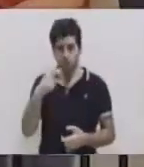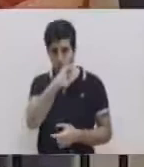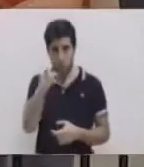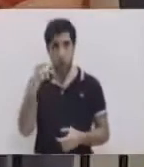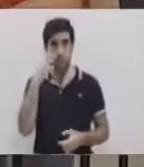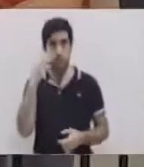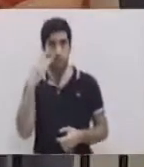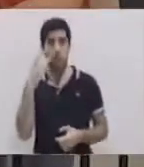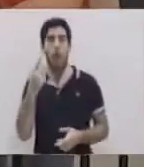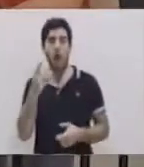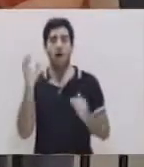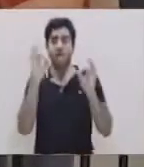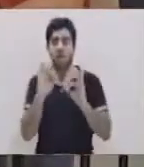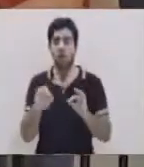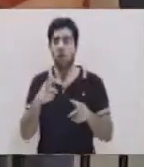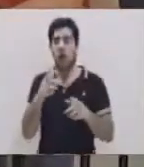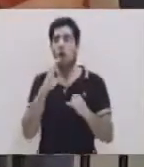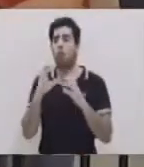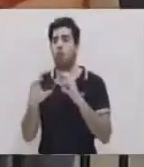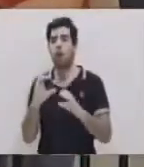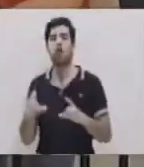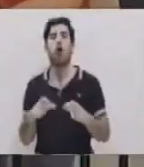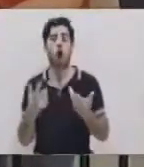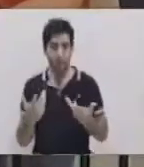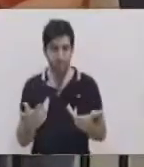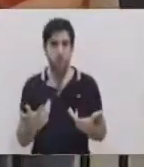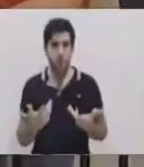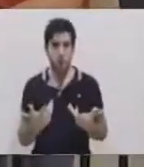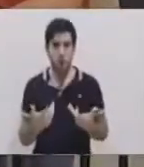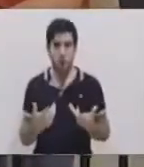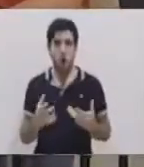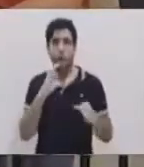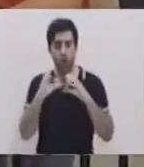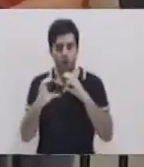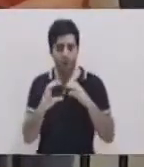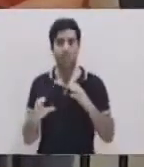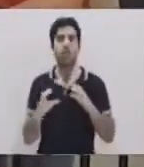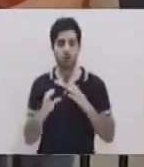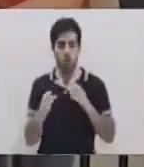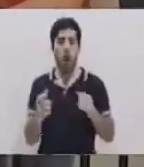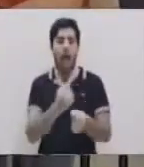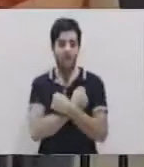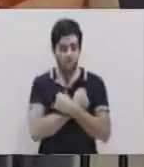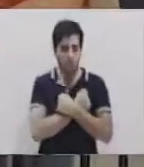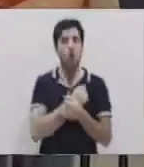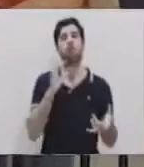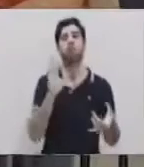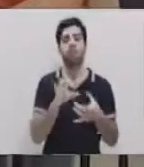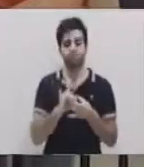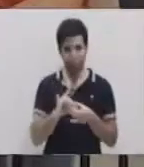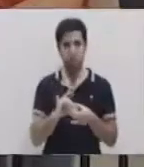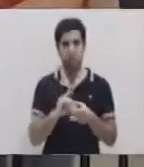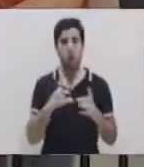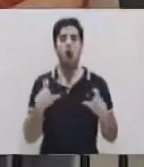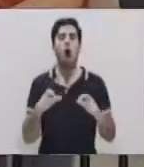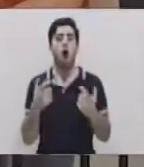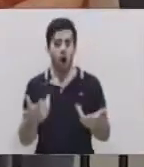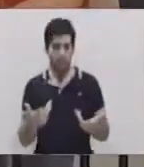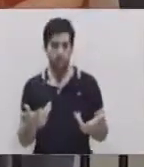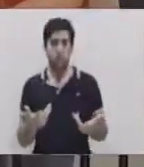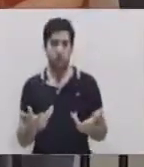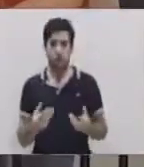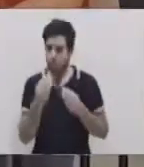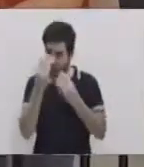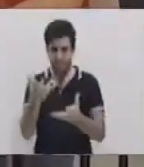el lenguaje de amor de mis hijos. Eso es bien importante, el saber cómo ellos reciben mi amor,